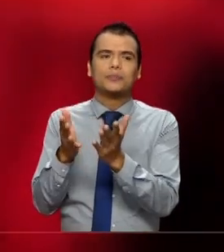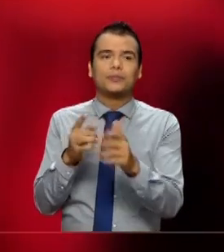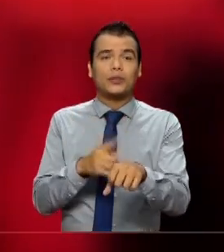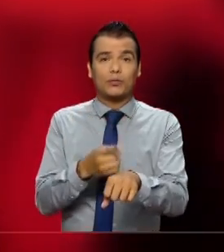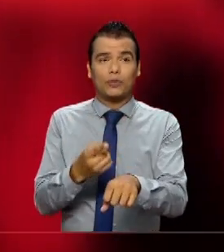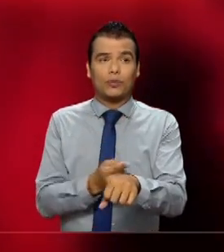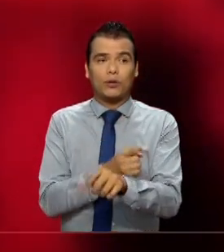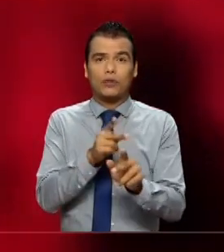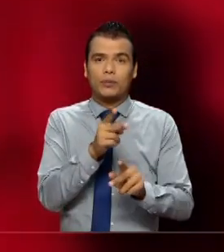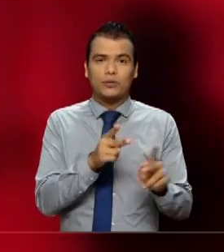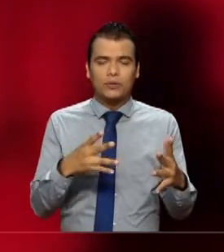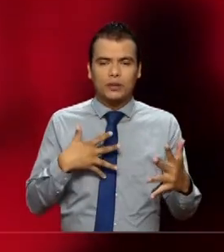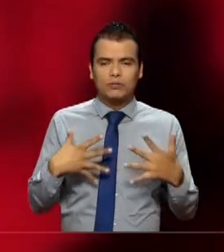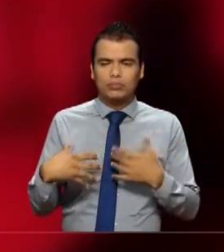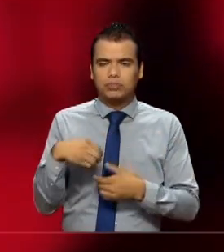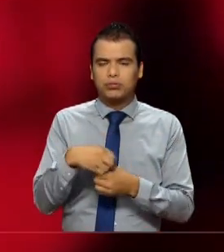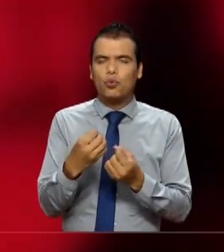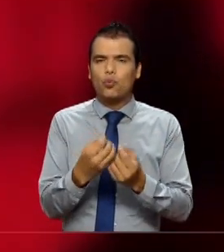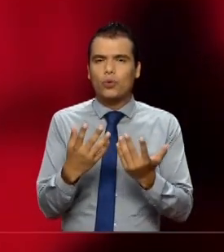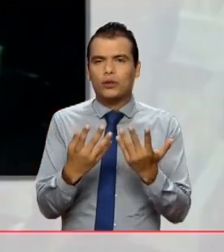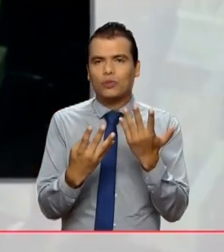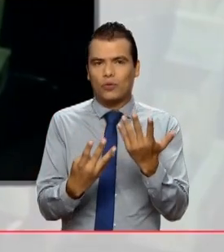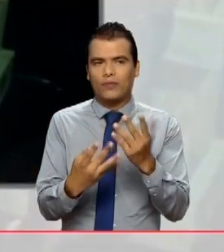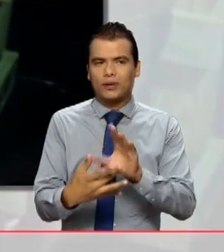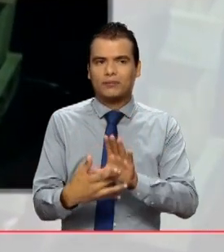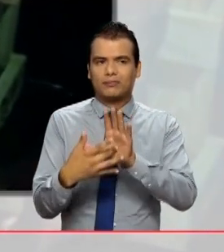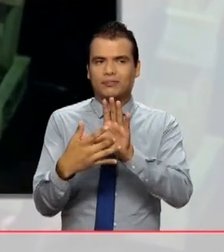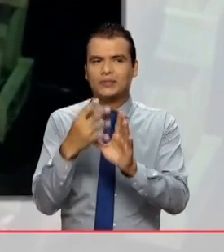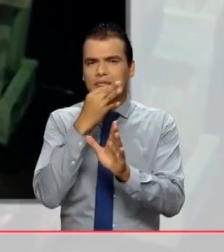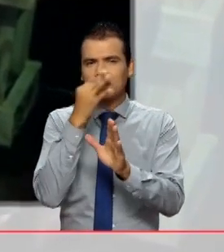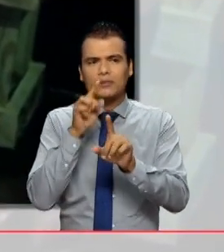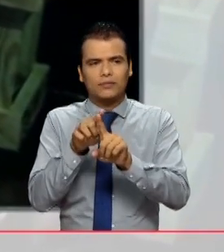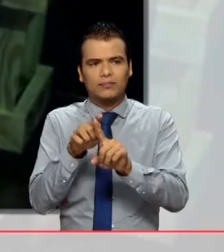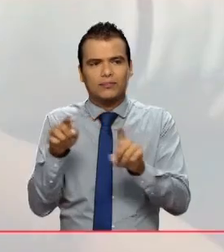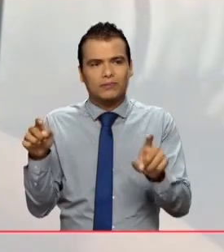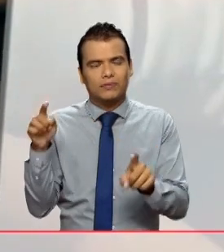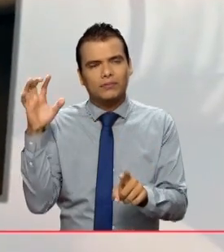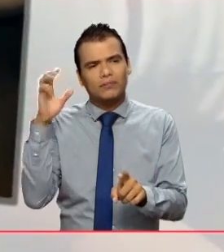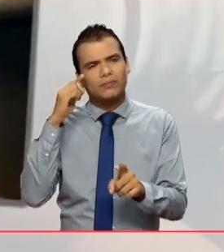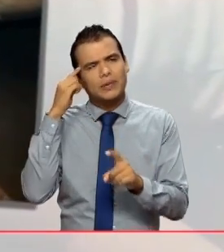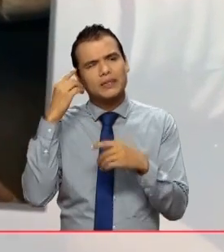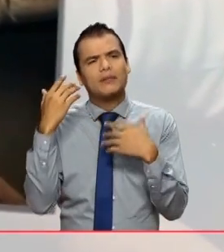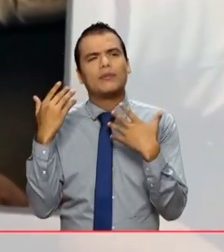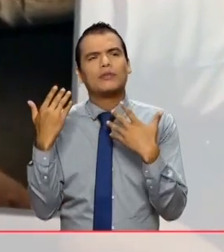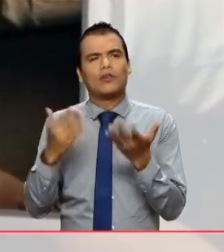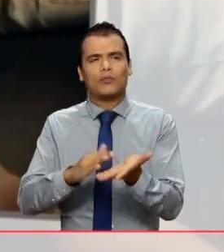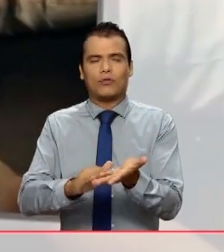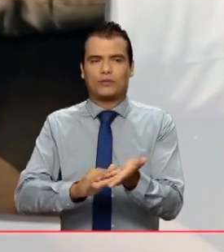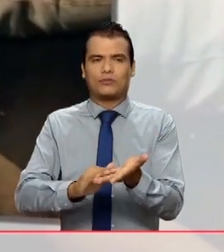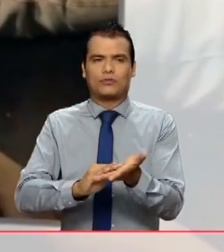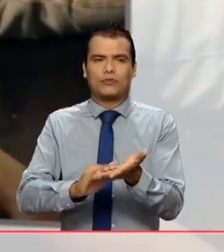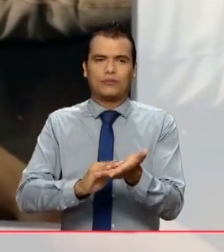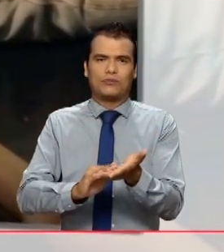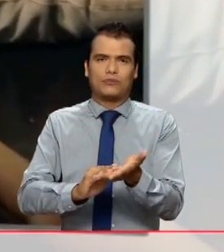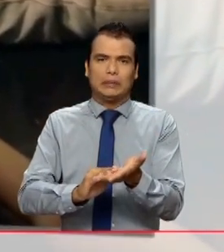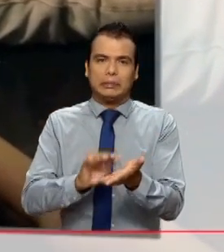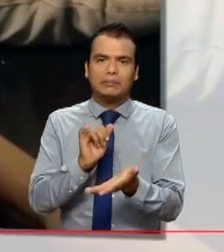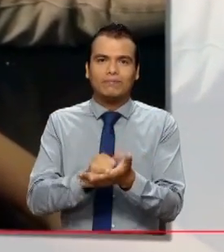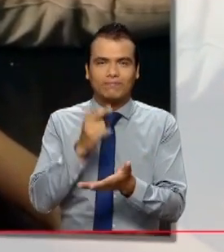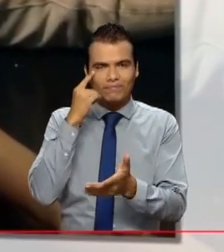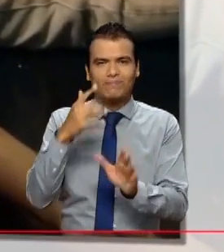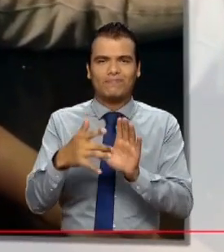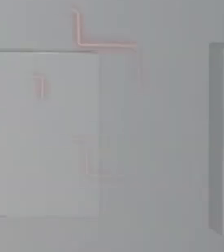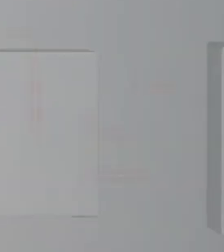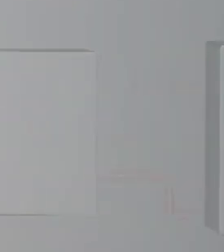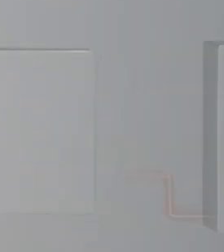actores estarán confesando sus más íntimos secretos, afrontándolos y buscándoles una solución a sus matrimonios y a sus vidas.